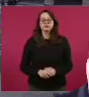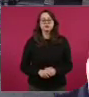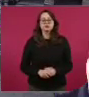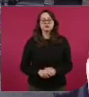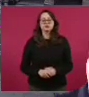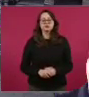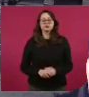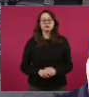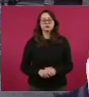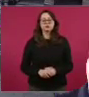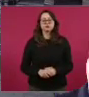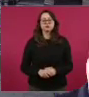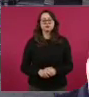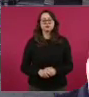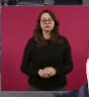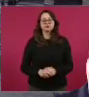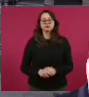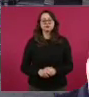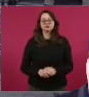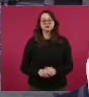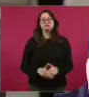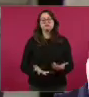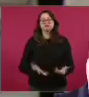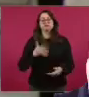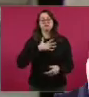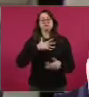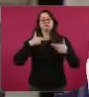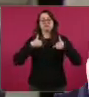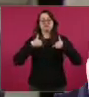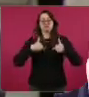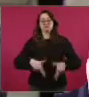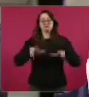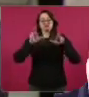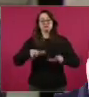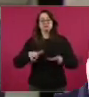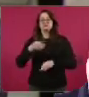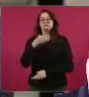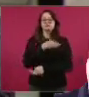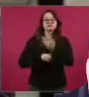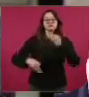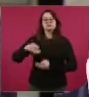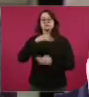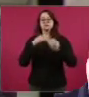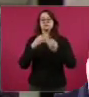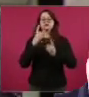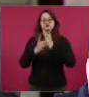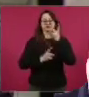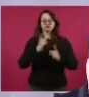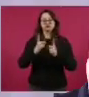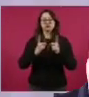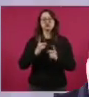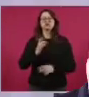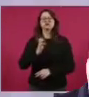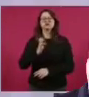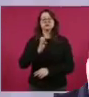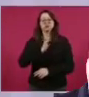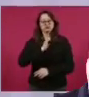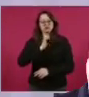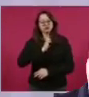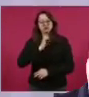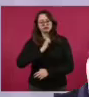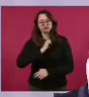El nombre, a nombre propio y a nombre de todos los deportistas, los entrenadores que participamos en estos Juegos